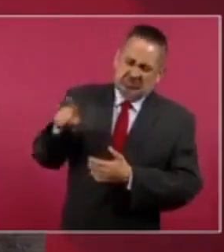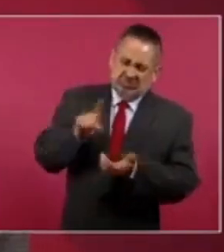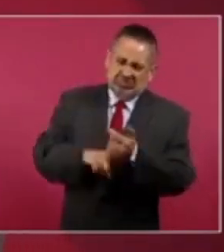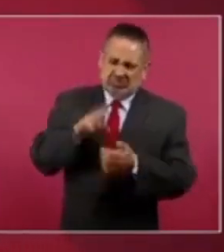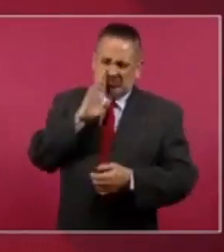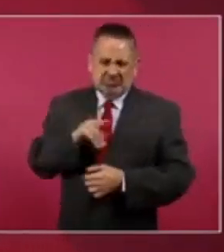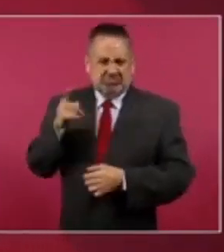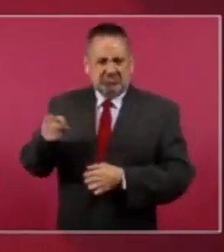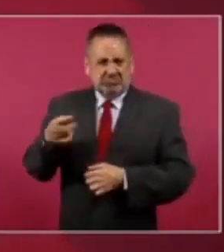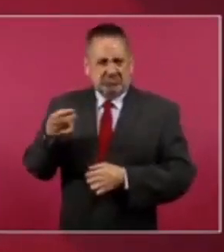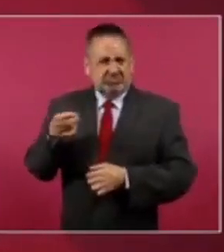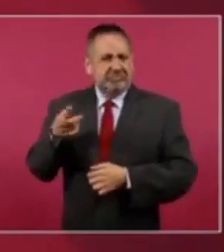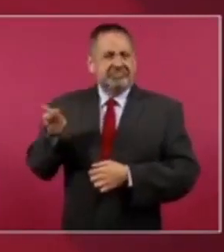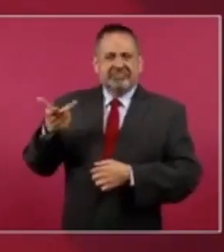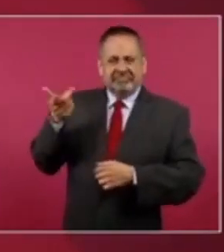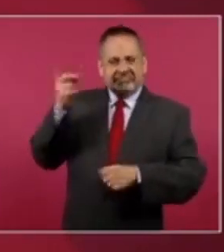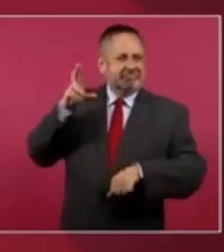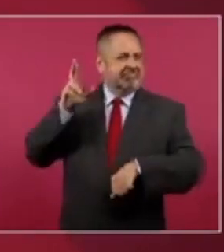un dictador,